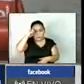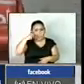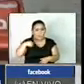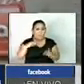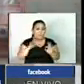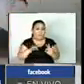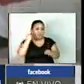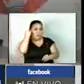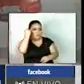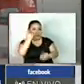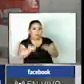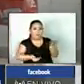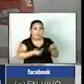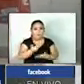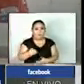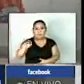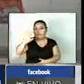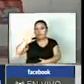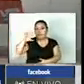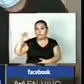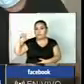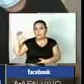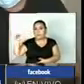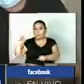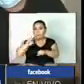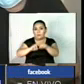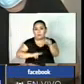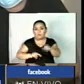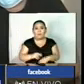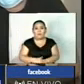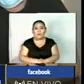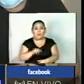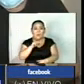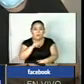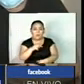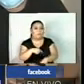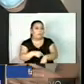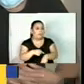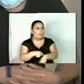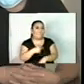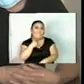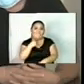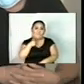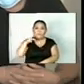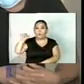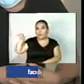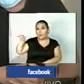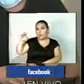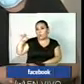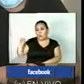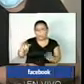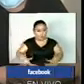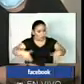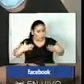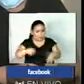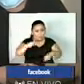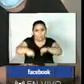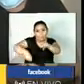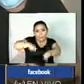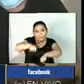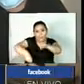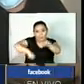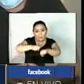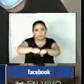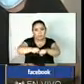venta la iniciativa por un monto de 500 dólares ese fue un momento bien yuca que no teníamos ni bicicleta para repartir entonces